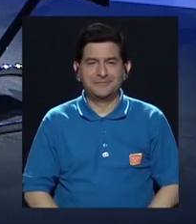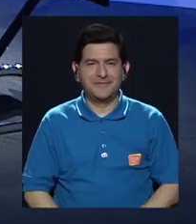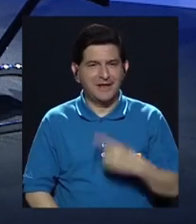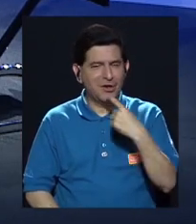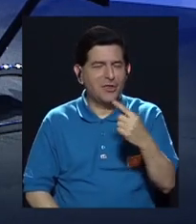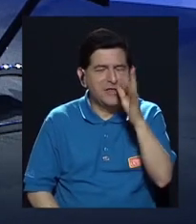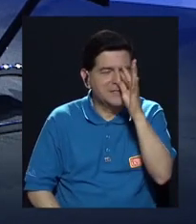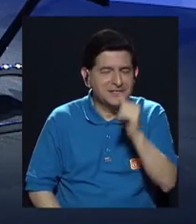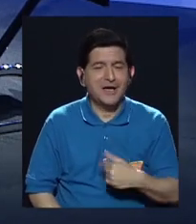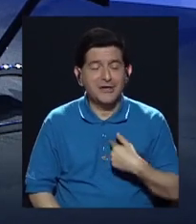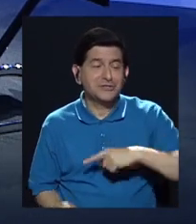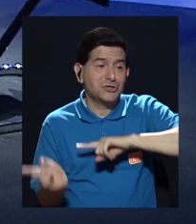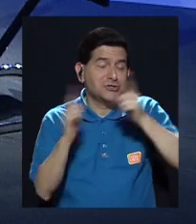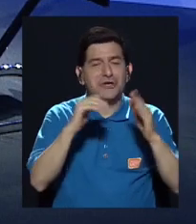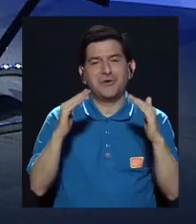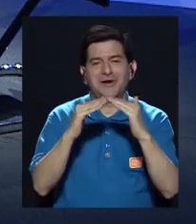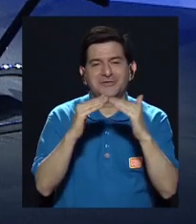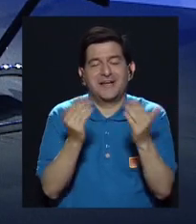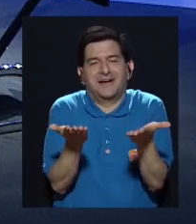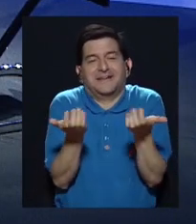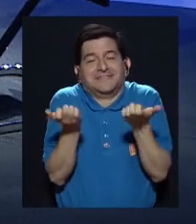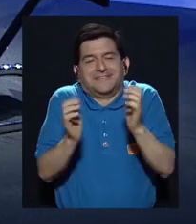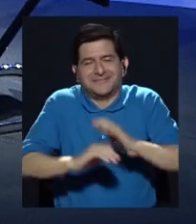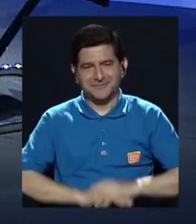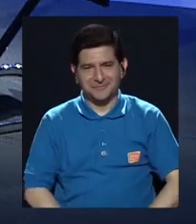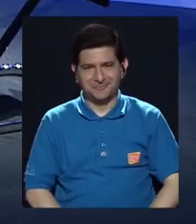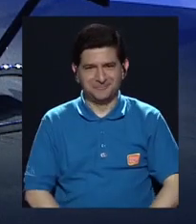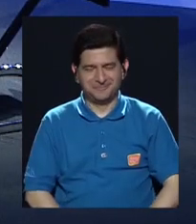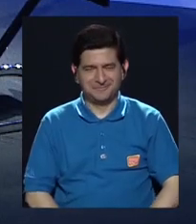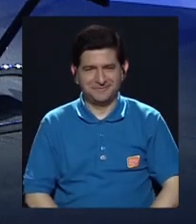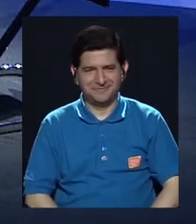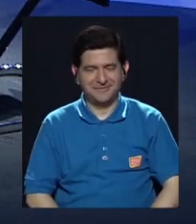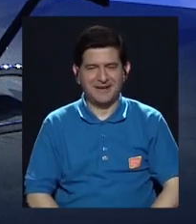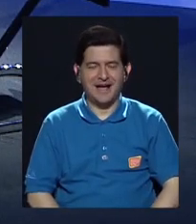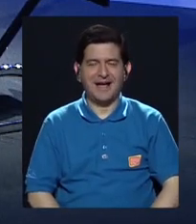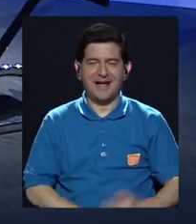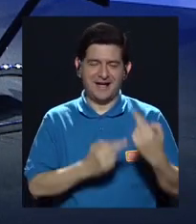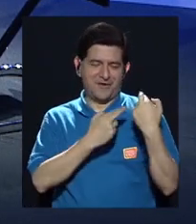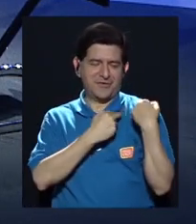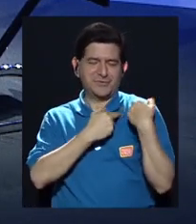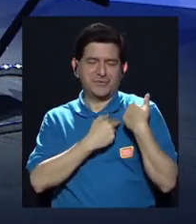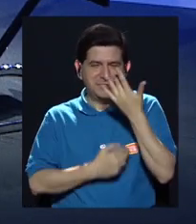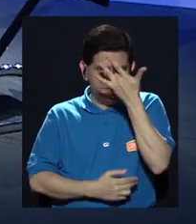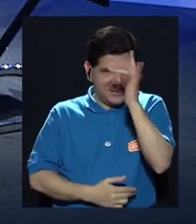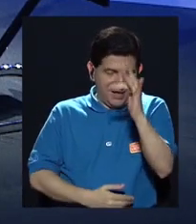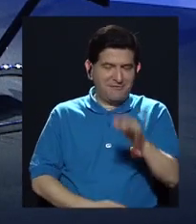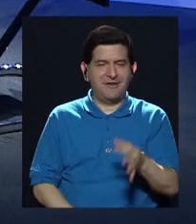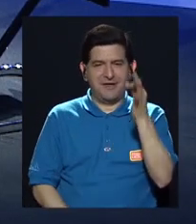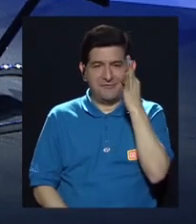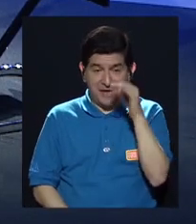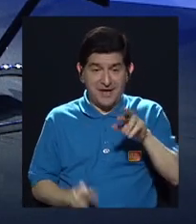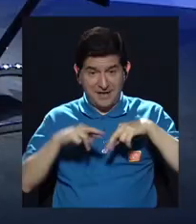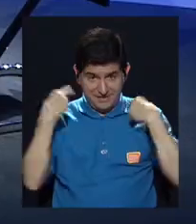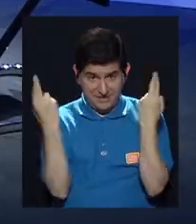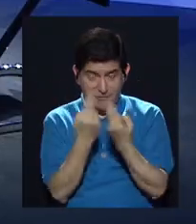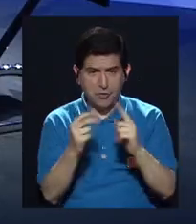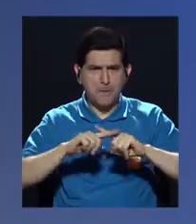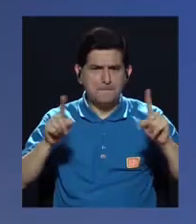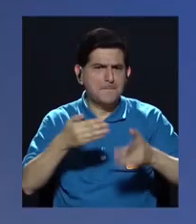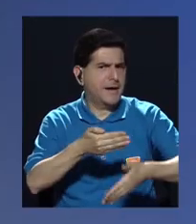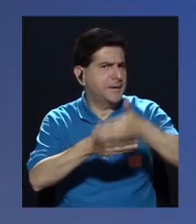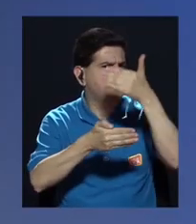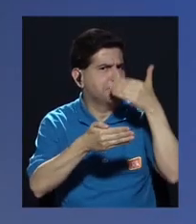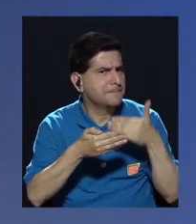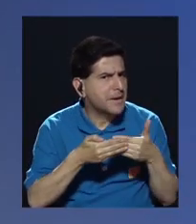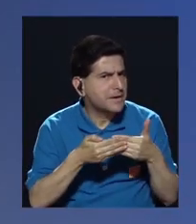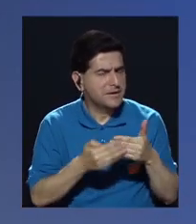Yo ahora decía broma, me los quiero llevar para la casa, ¿verdad? Actor intelectual, ¿verdad, don Pepe, de ese encuentro? Pero hay una